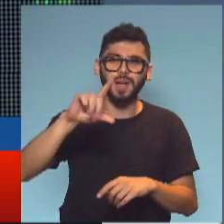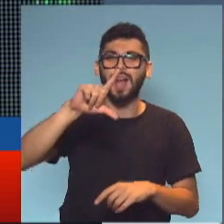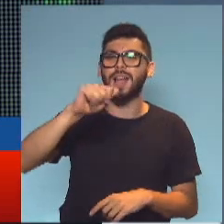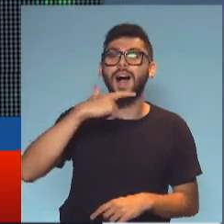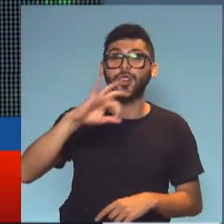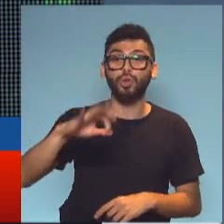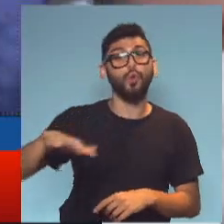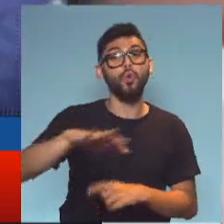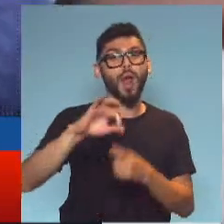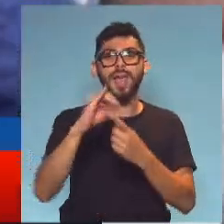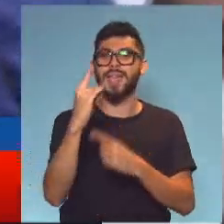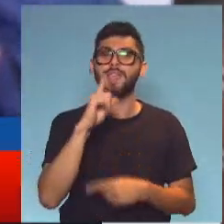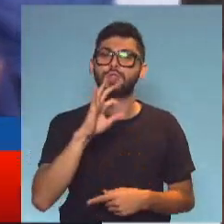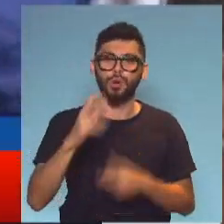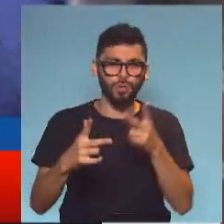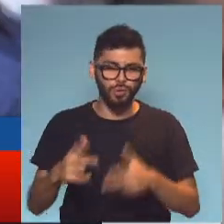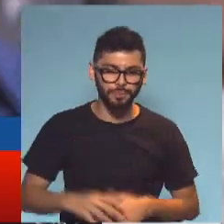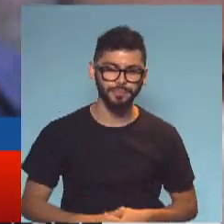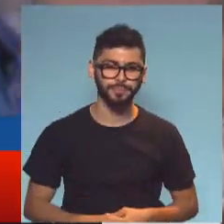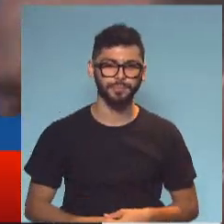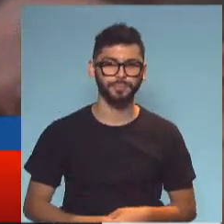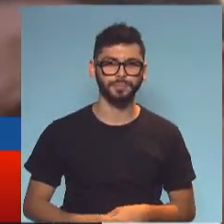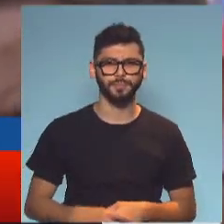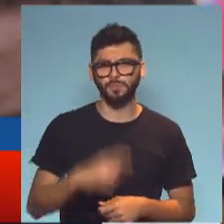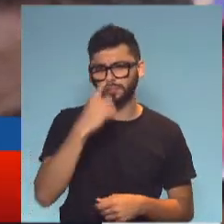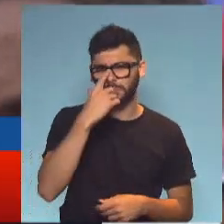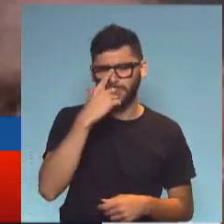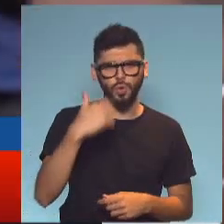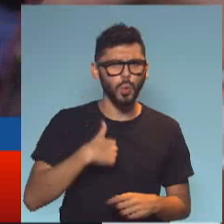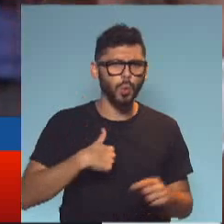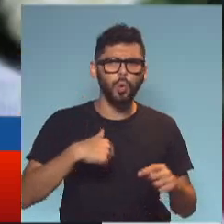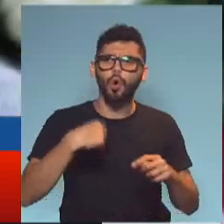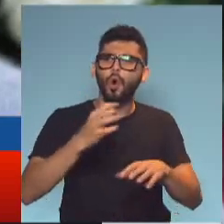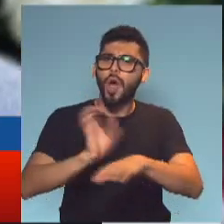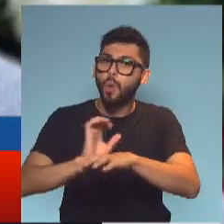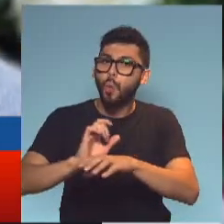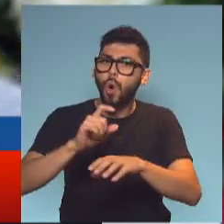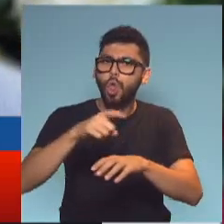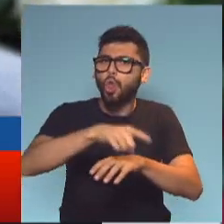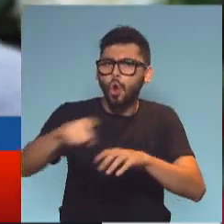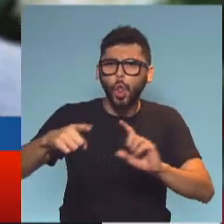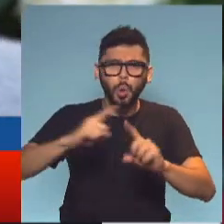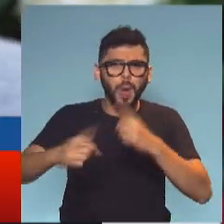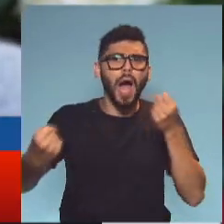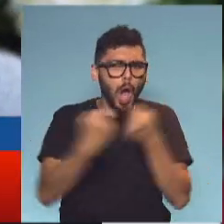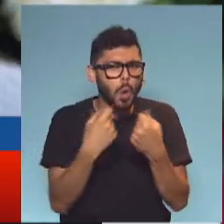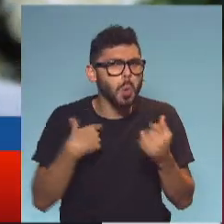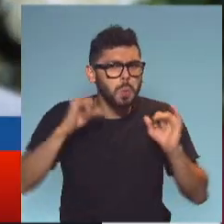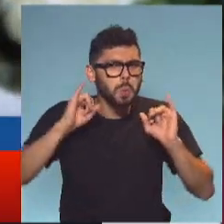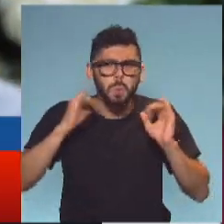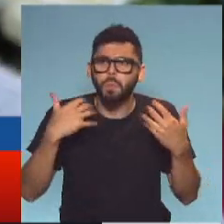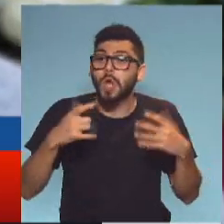lo siguiente. Yo no descarto un acuerdo con ningún ecuatoriano que actúe de buena